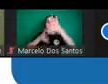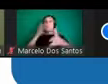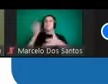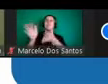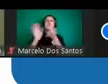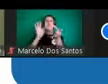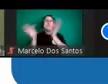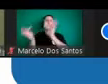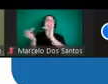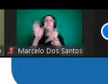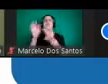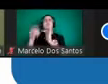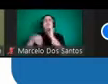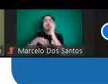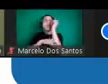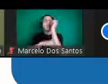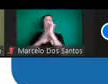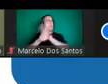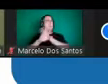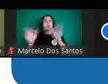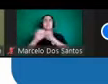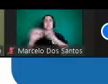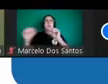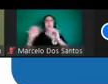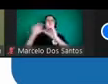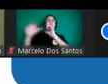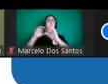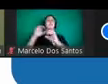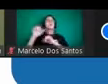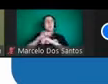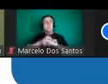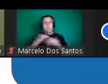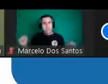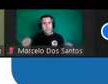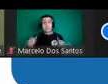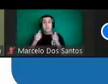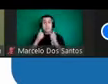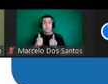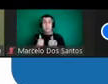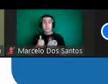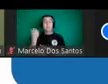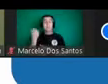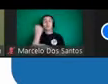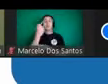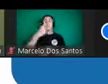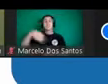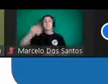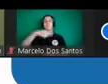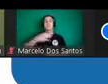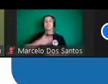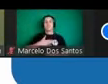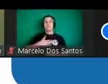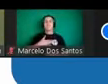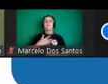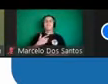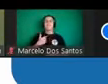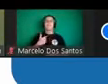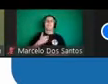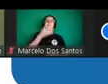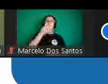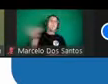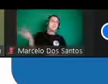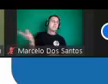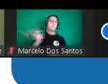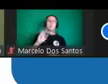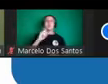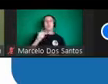comunicarse, y siempre es muy importante, en primer lugar, como se dice, la actitud, ¿verdad? La actitud, la disponibilidad, las ganas de